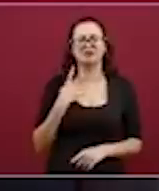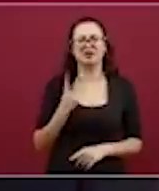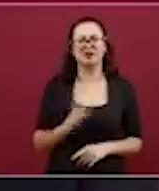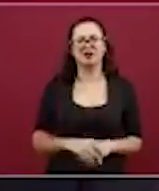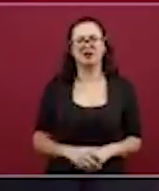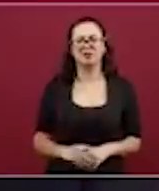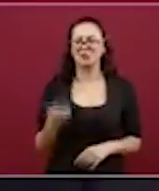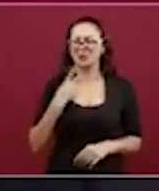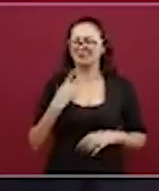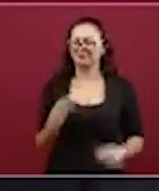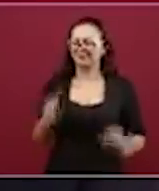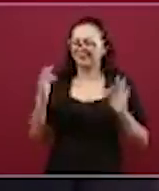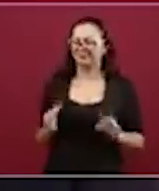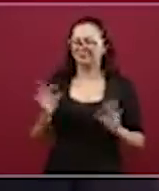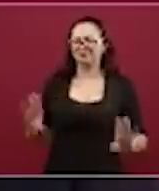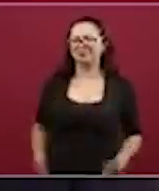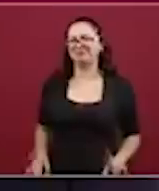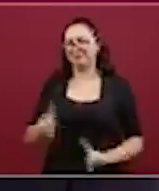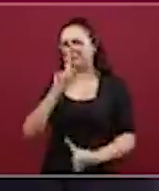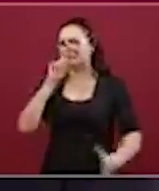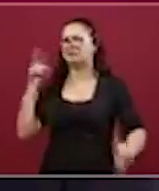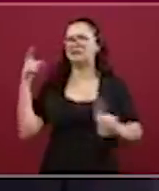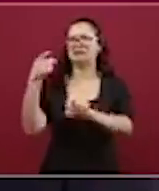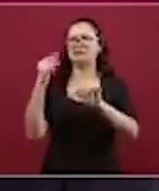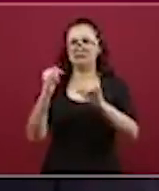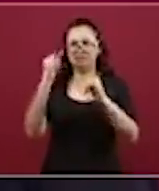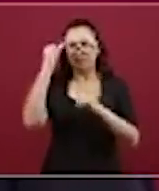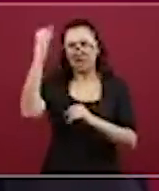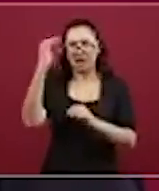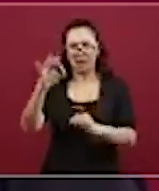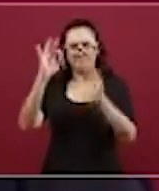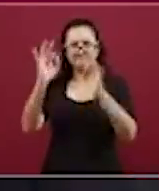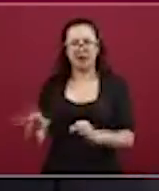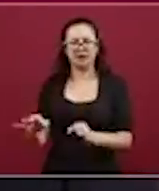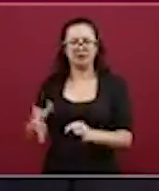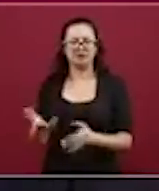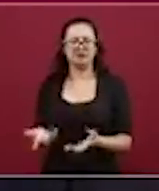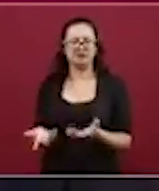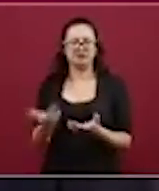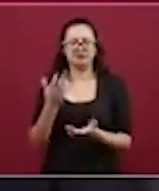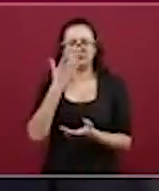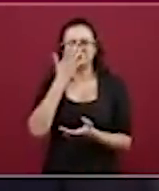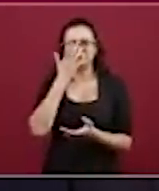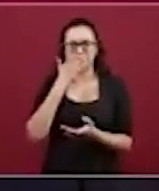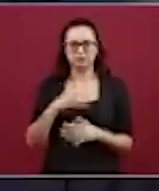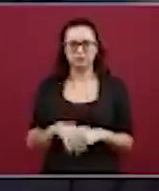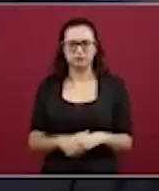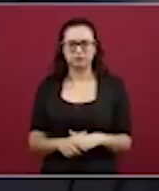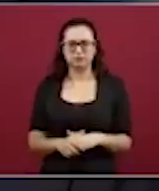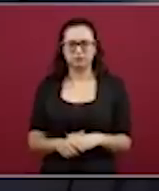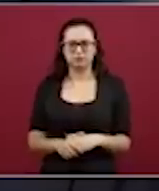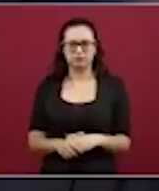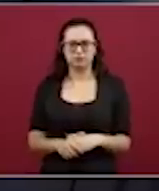que ver con principios, tiene que ver con ideales. Y también no todo el